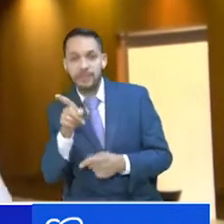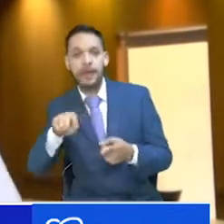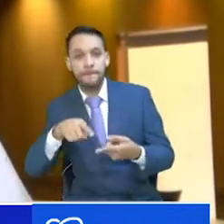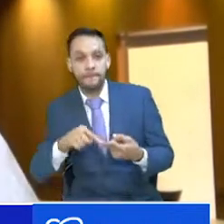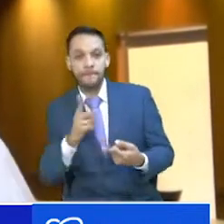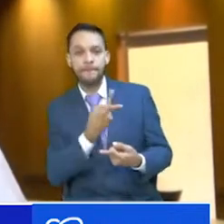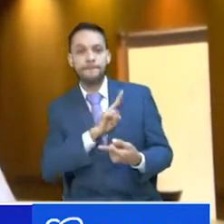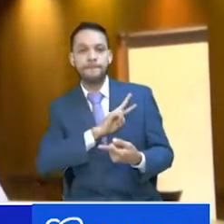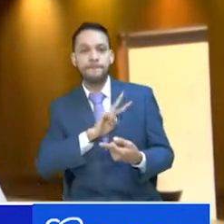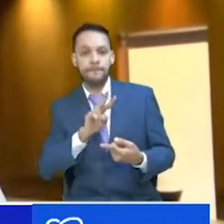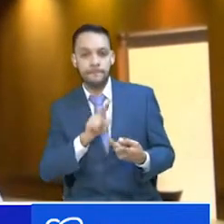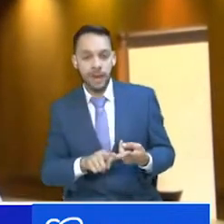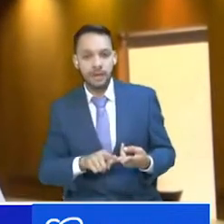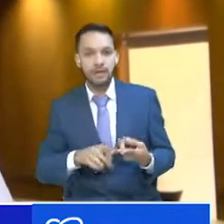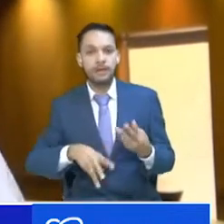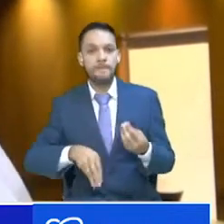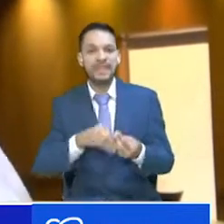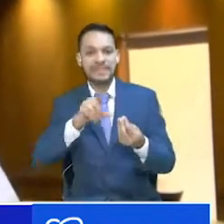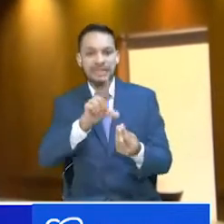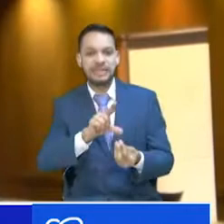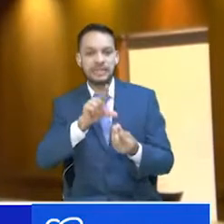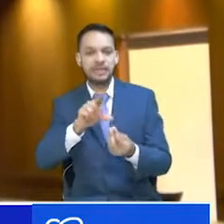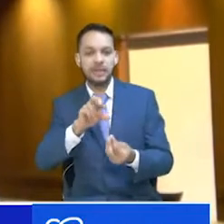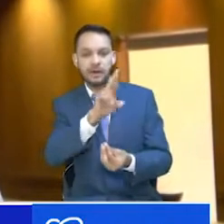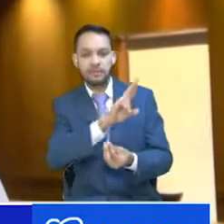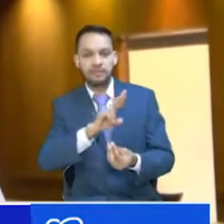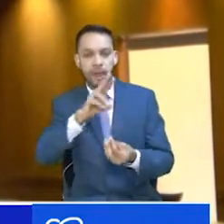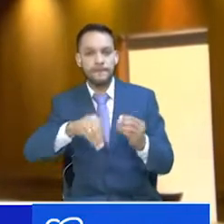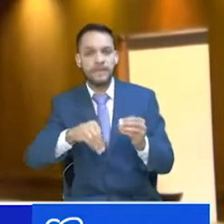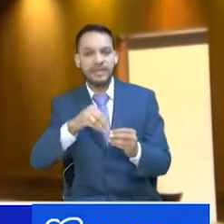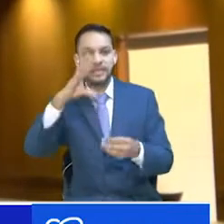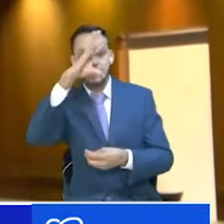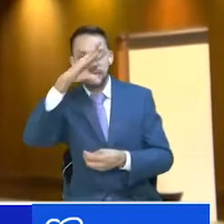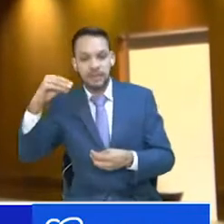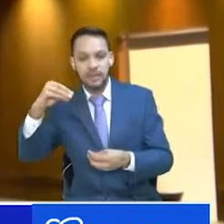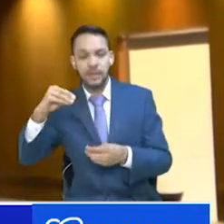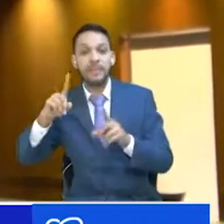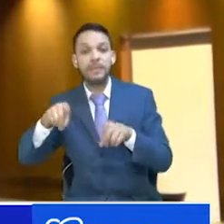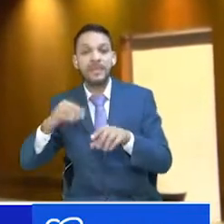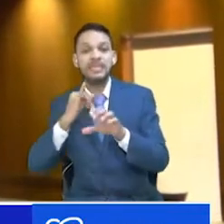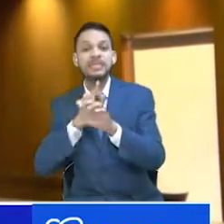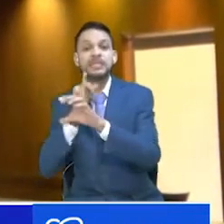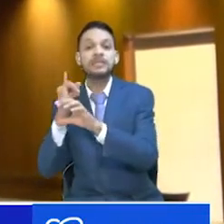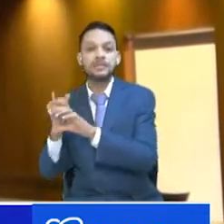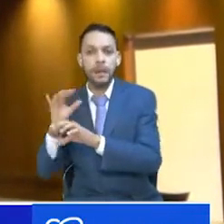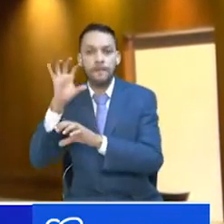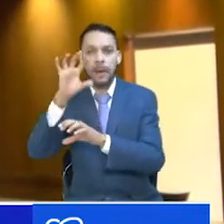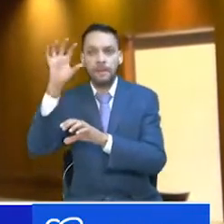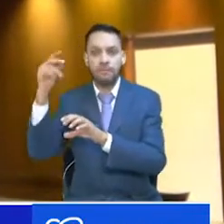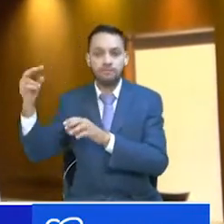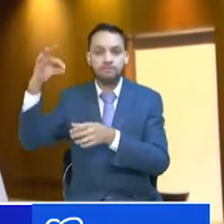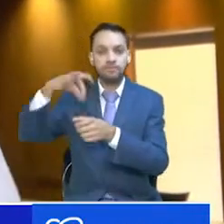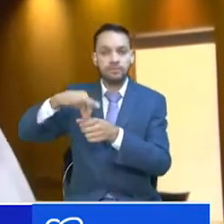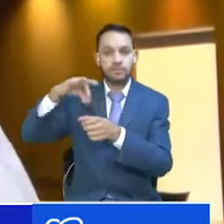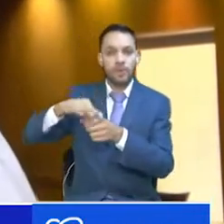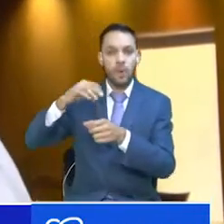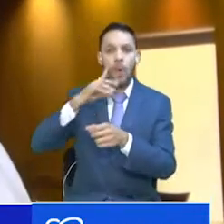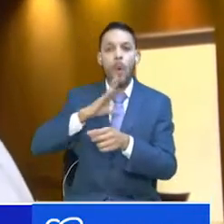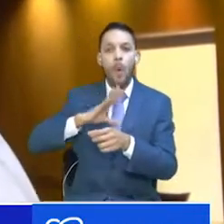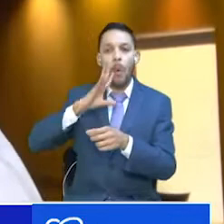lo escena olivera más votado en el valle ganamos en el quindío de álamo en el exterior es sorprendente